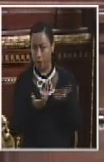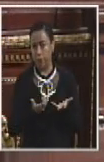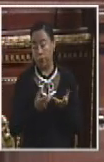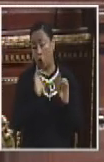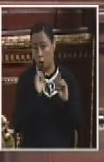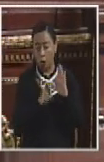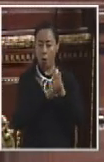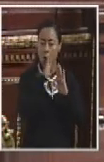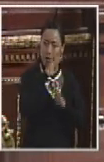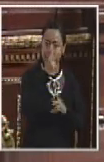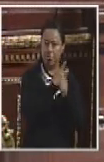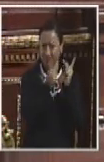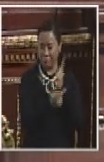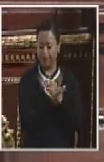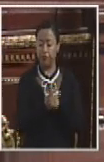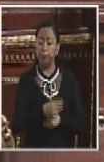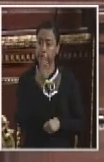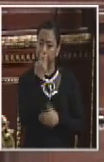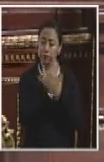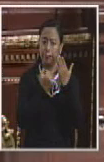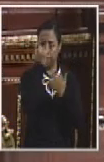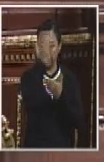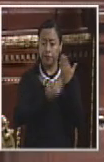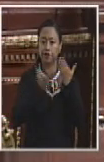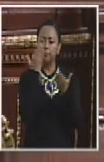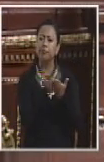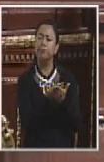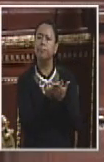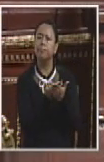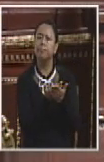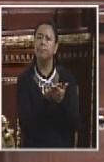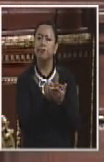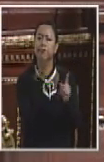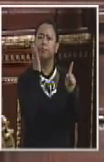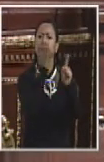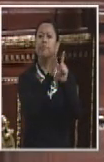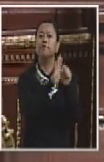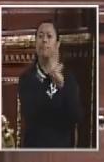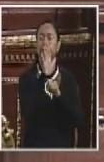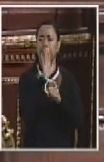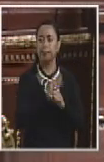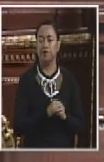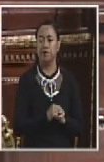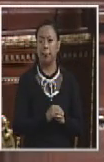productividad. La presente iniciativa tiene por objeto